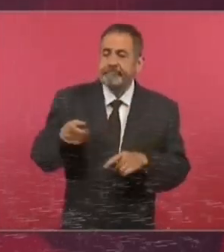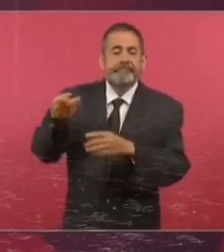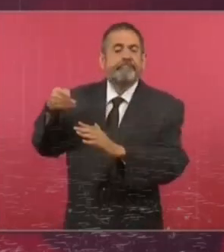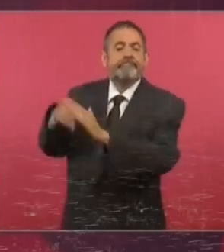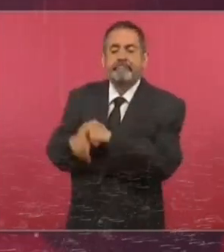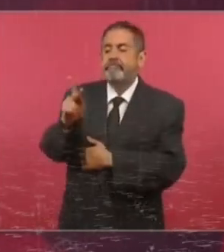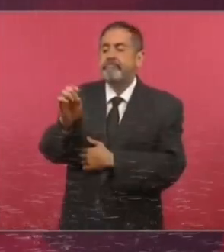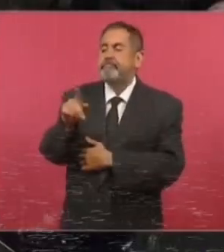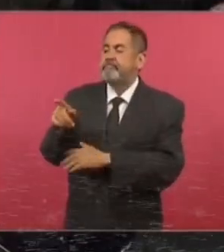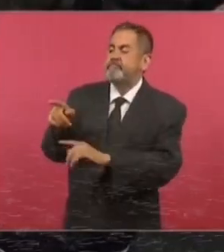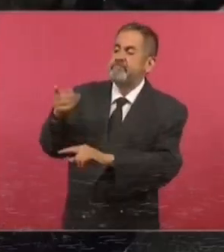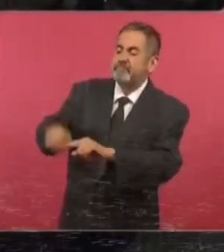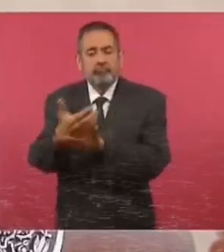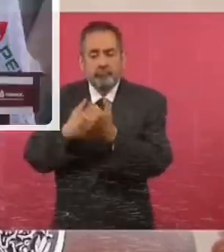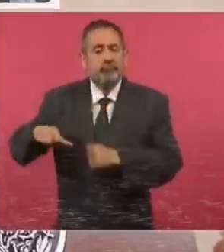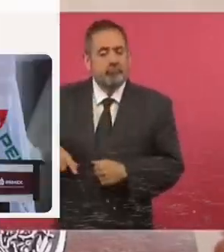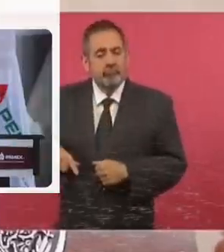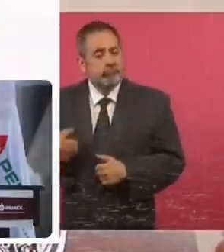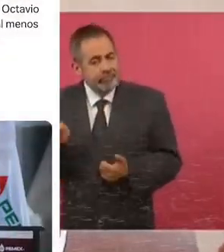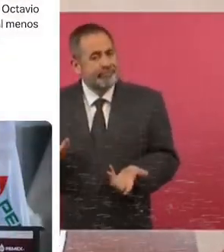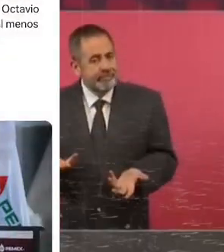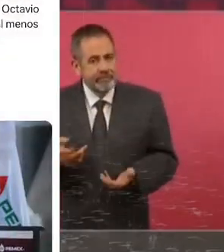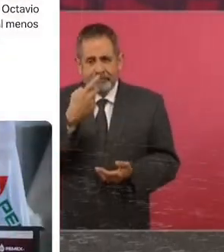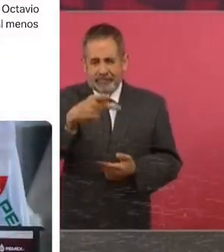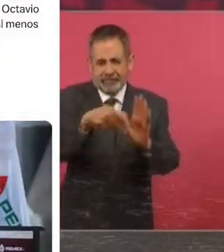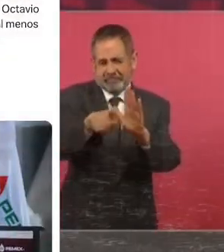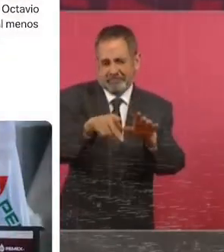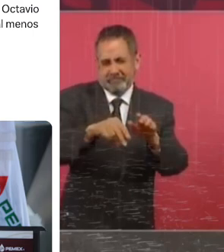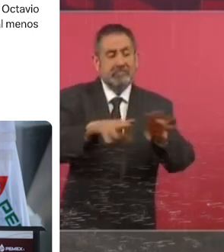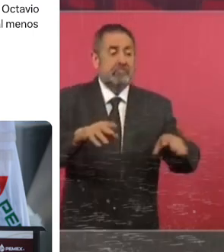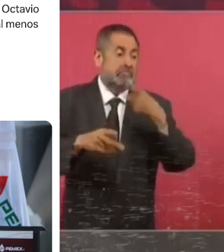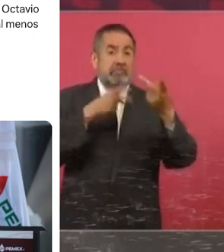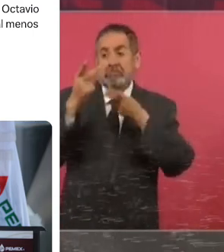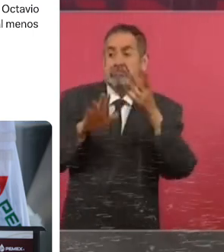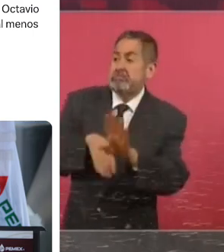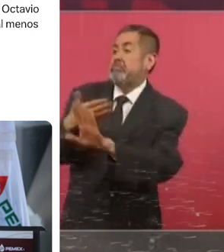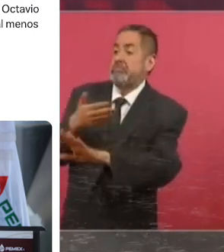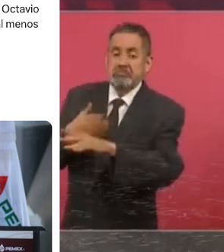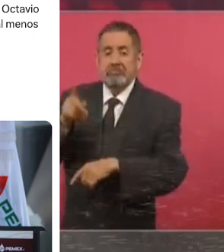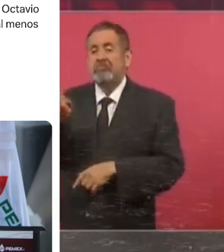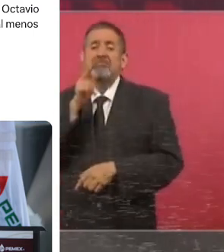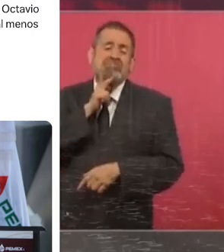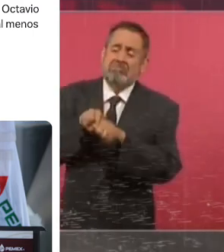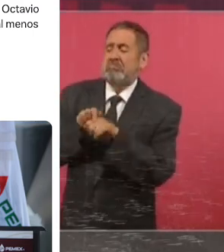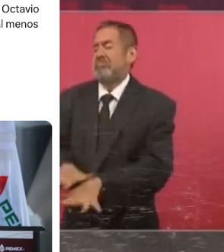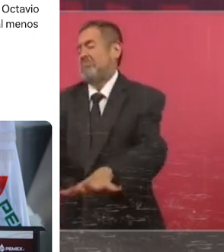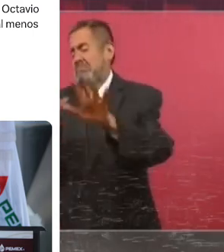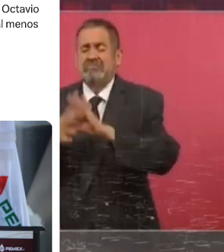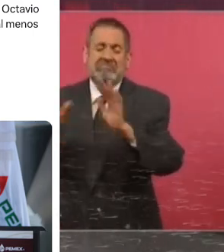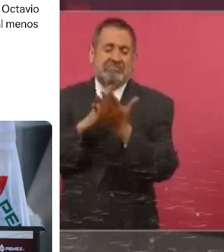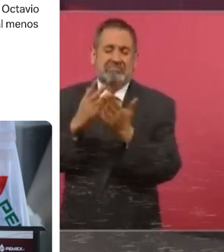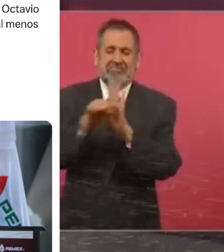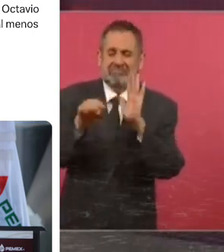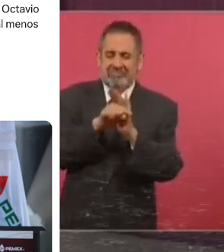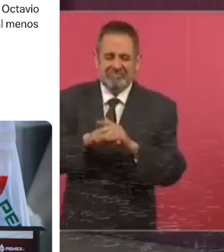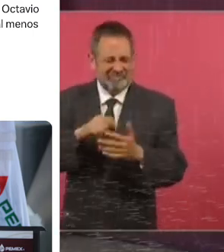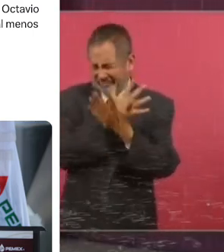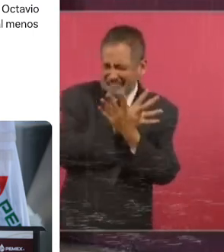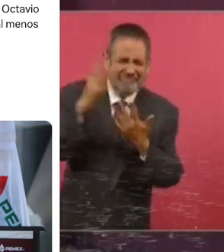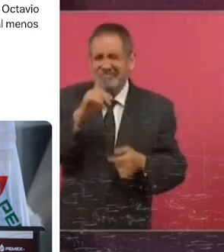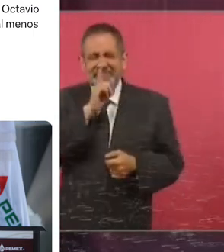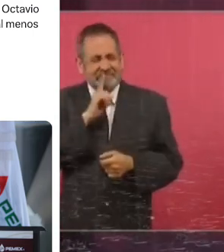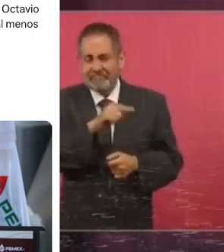dejar a Pemex en la ruina. Por eso cuando en tu periódico lanzan una campaña de el derrame de crudo, ¿no? Mentirosa,